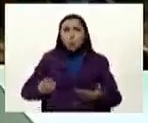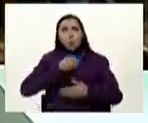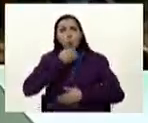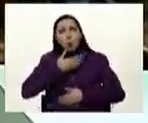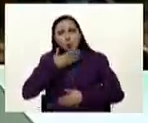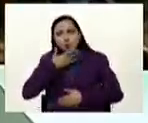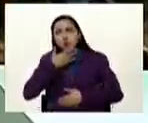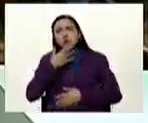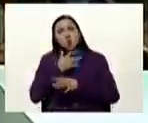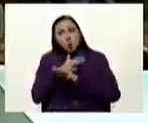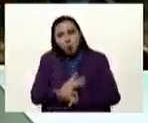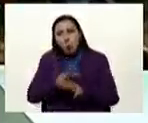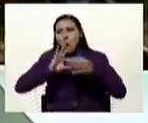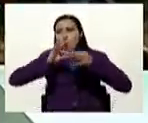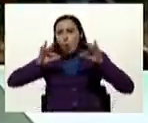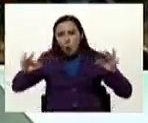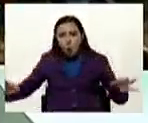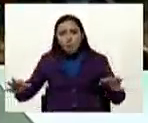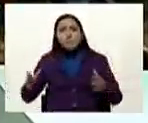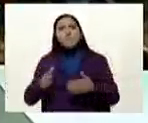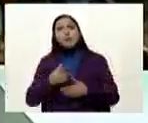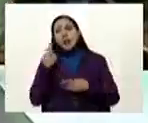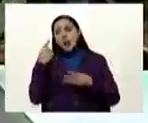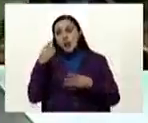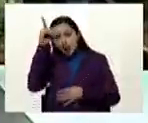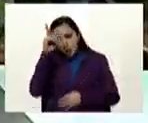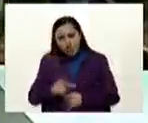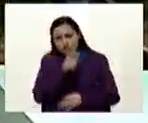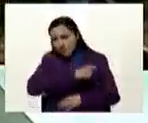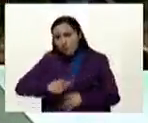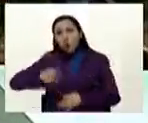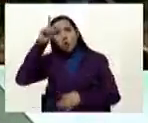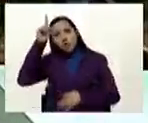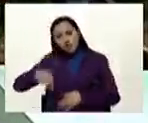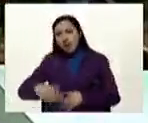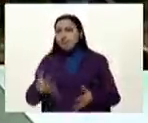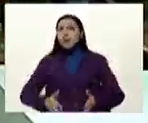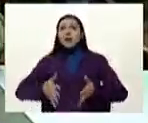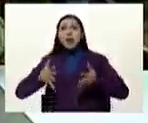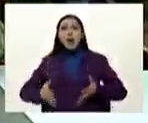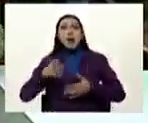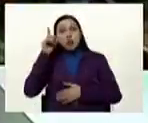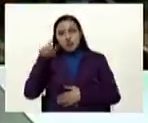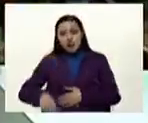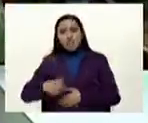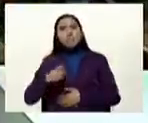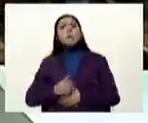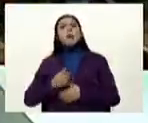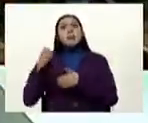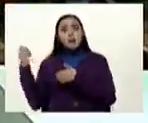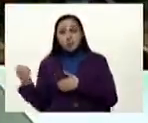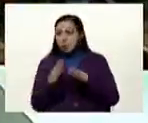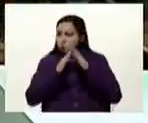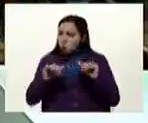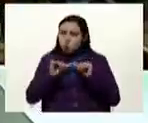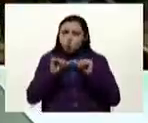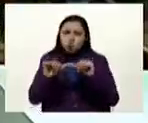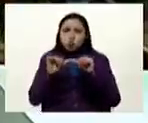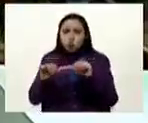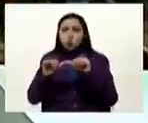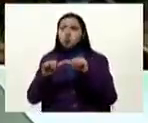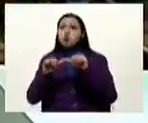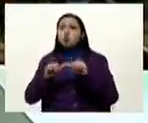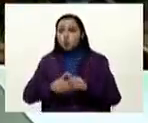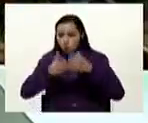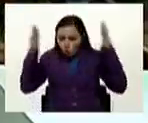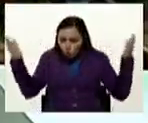las Olimpiadas, en las Paralimpiadas, en el Campeonato Mundial de Béisbol. Y así debemos seguir reforzando